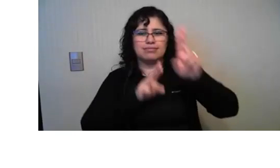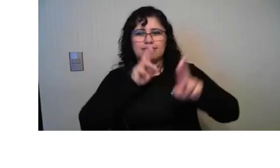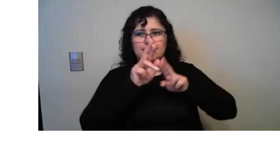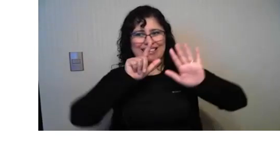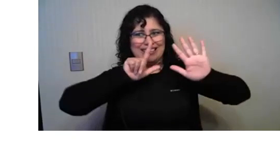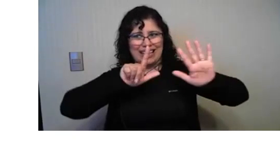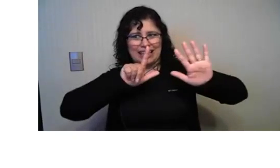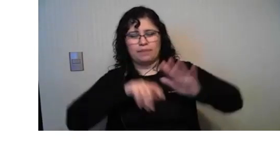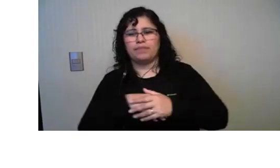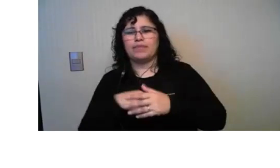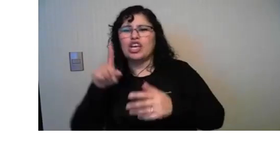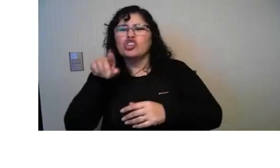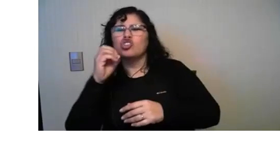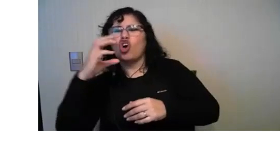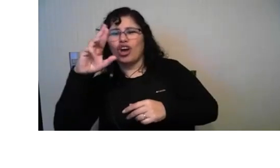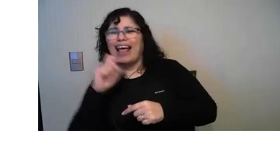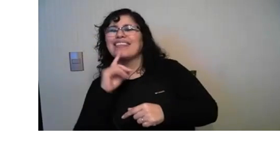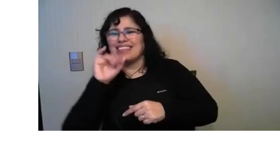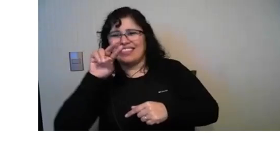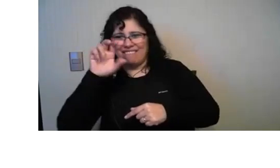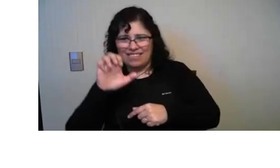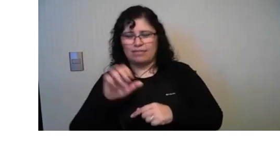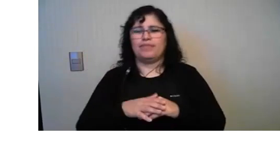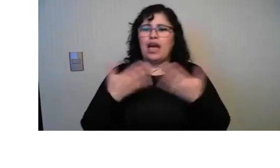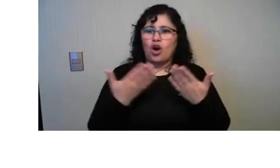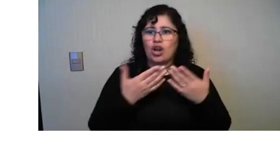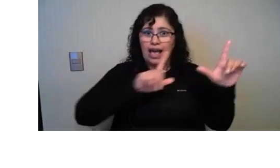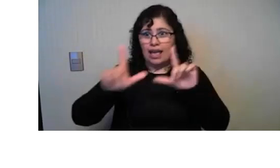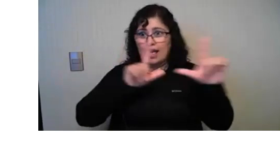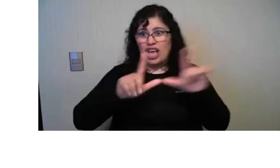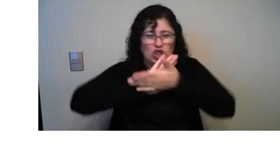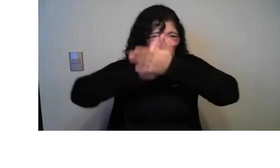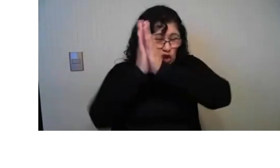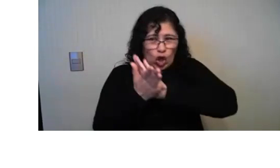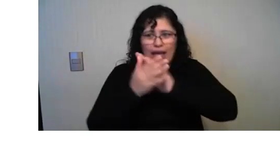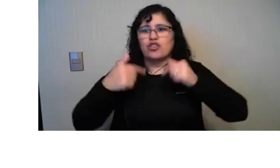desde lo que vimos, todas las diapositivas que vimos el día de hoy.